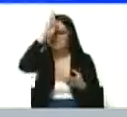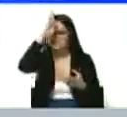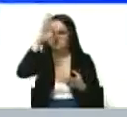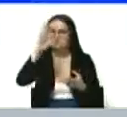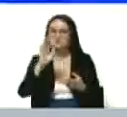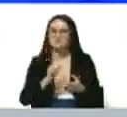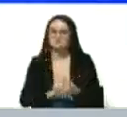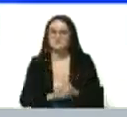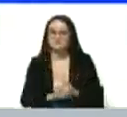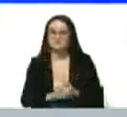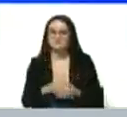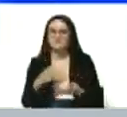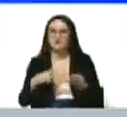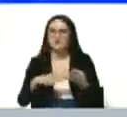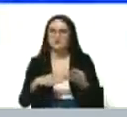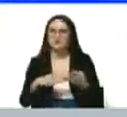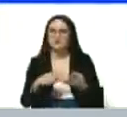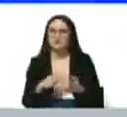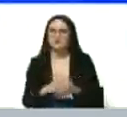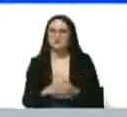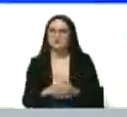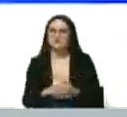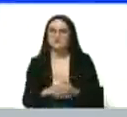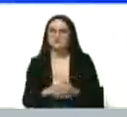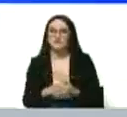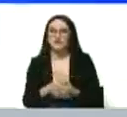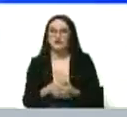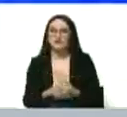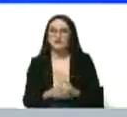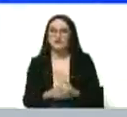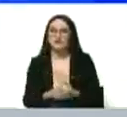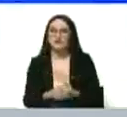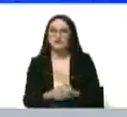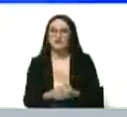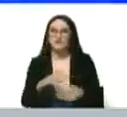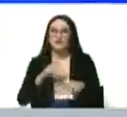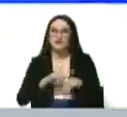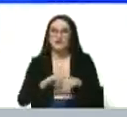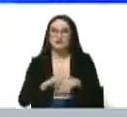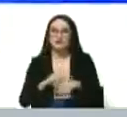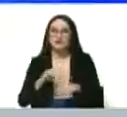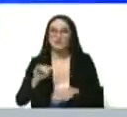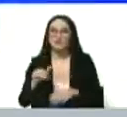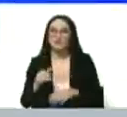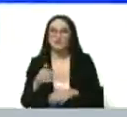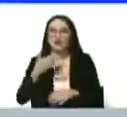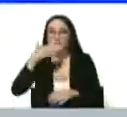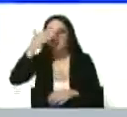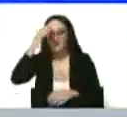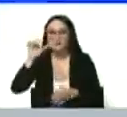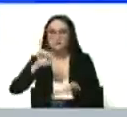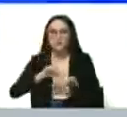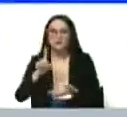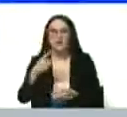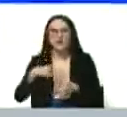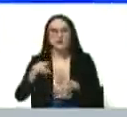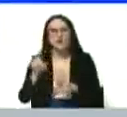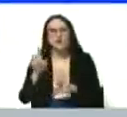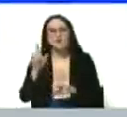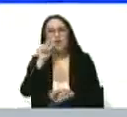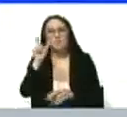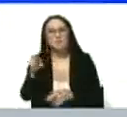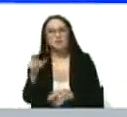de Kuwait, Abdullah Tregi de Arabia Saudita y el Dr. Juan Pablo Pérez Alfonso de Venezuela